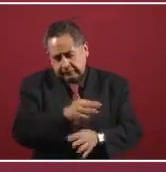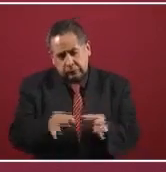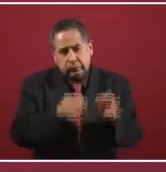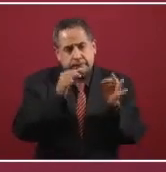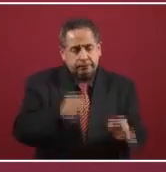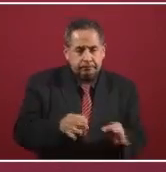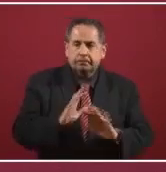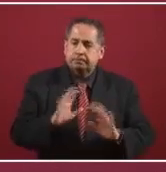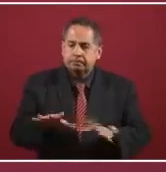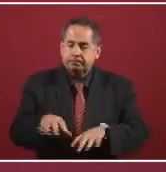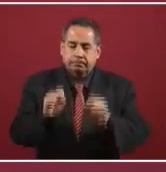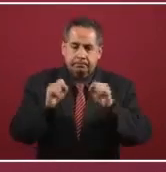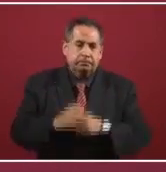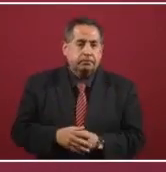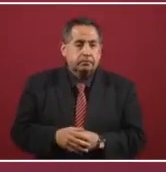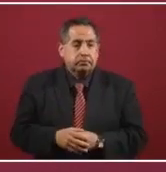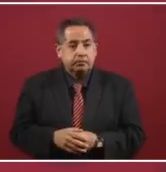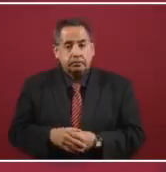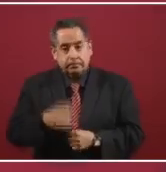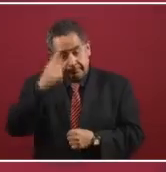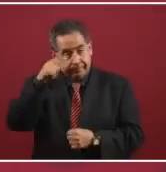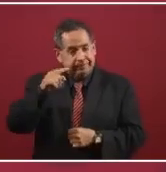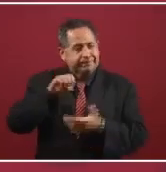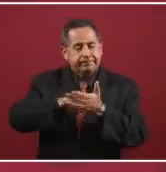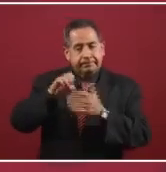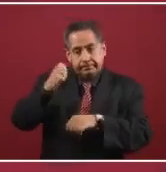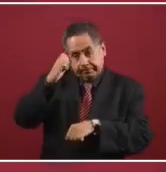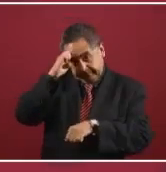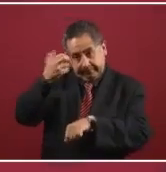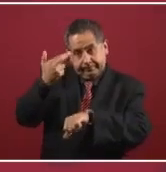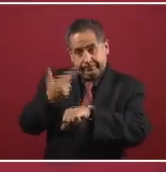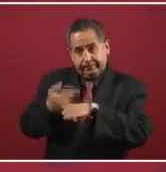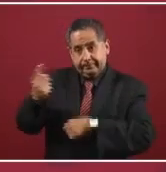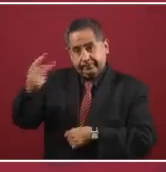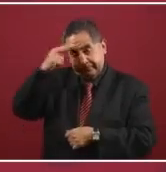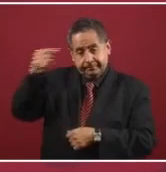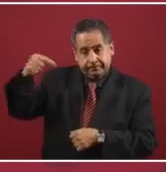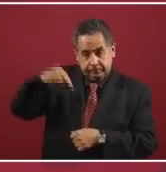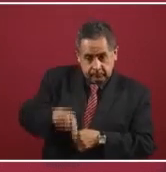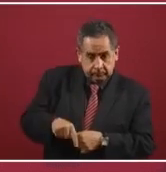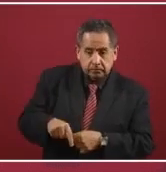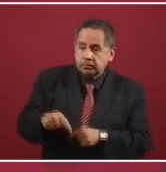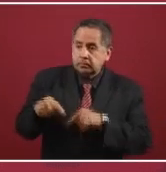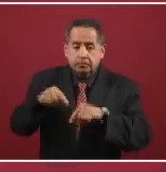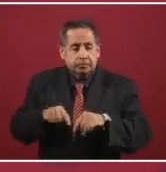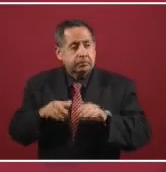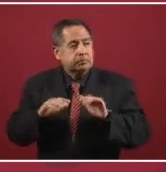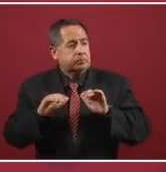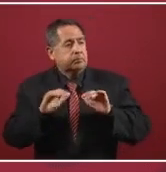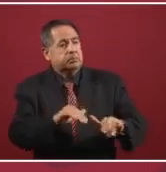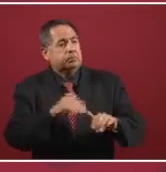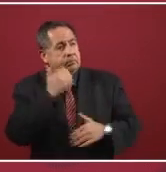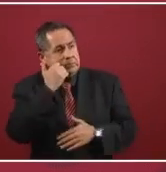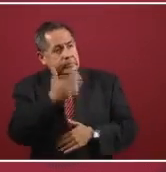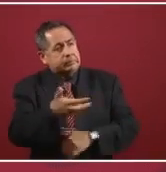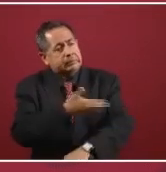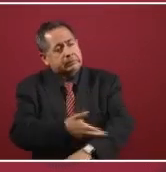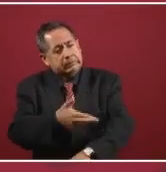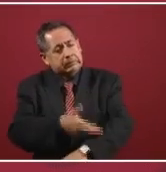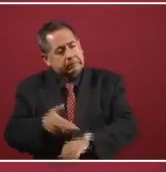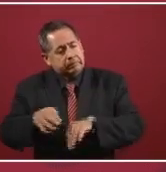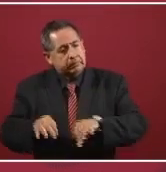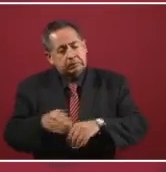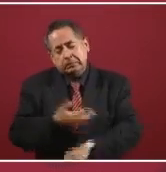Parece una paradoja, pero a veces un extranjero en México para obtener permiso de trabajo se tarda más que alguien que no pide nada y llega hasta la frontera de Estados